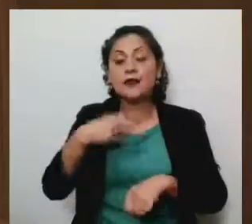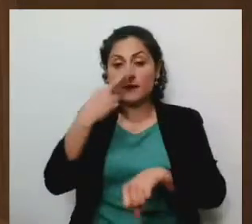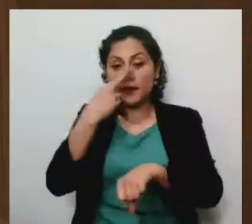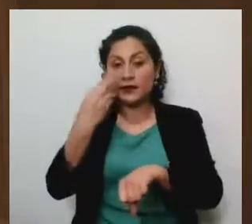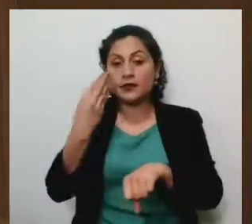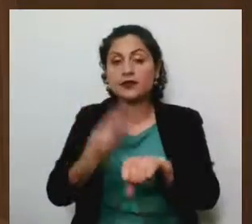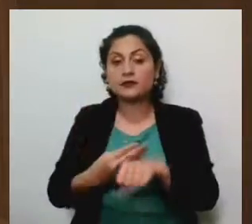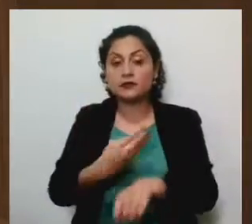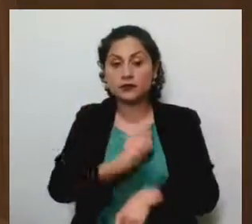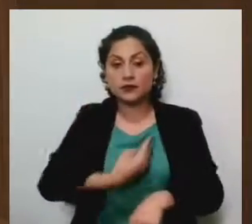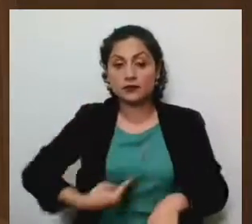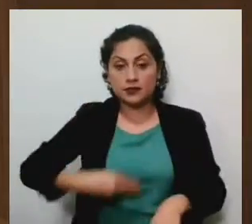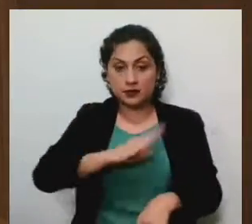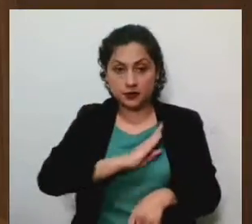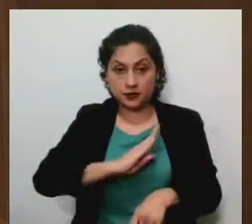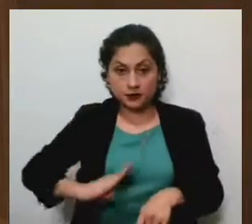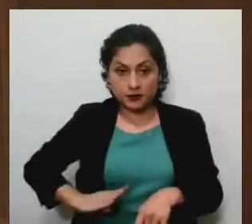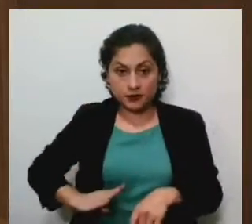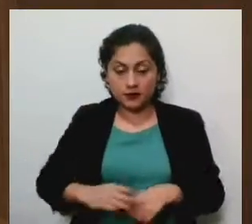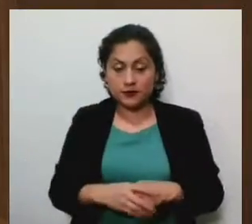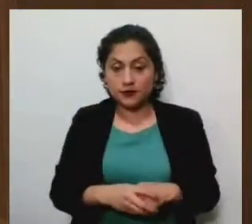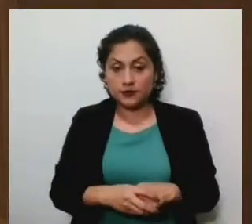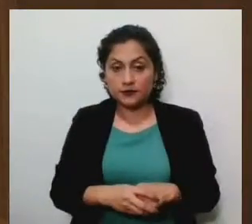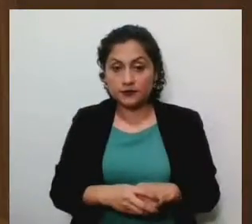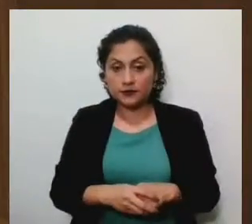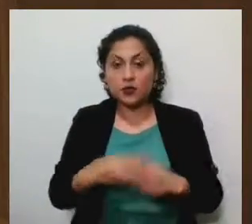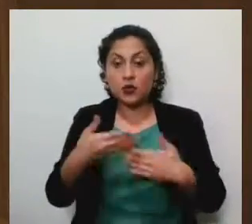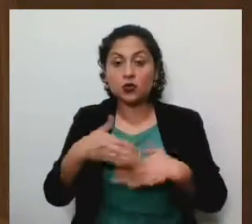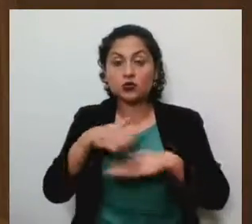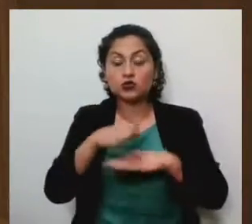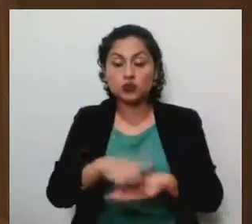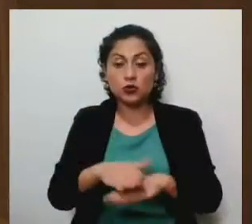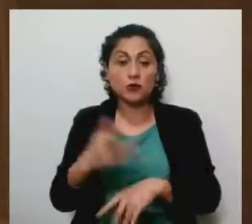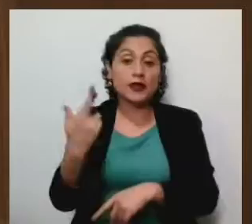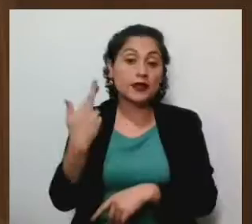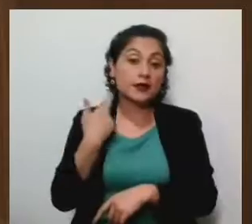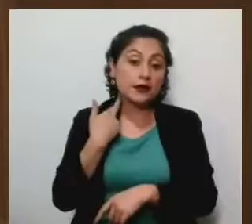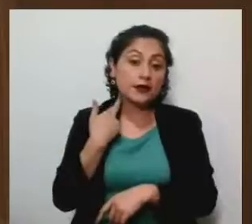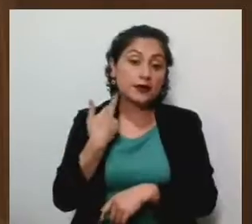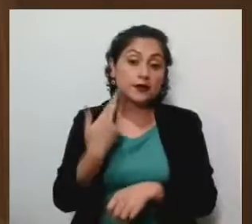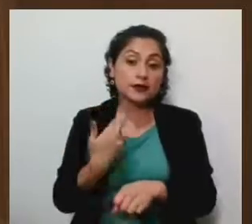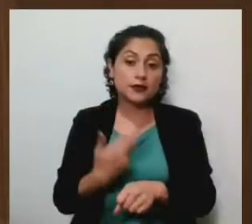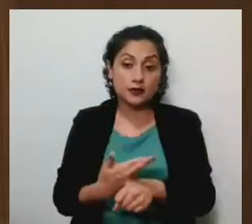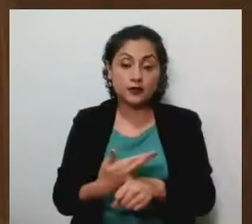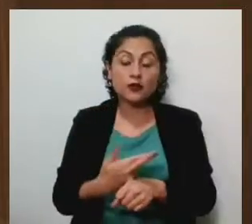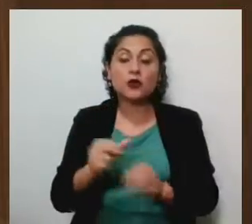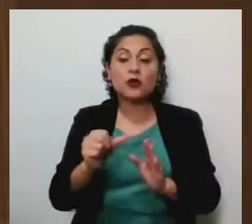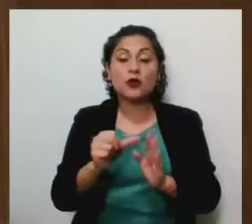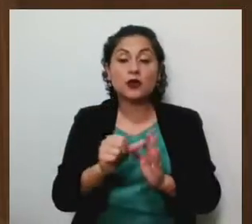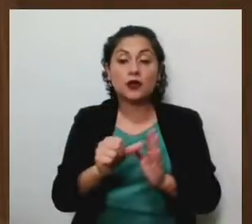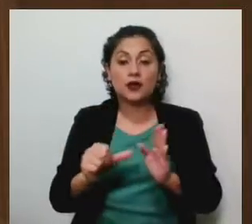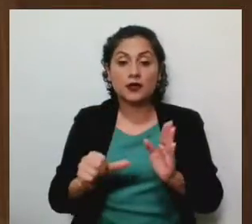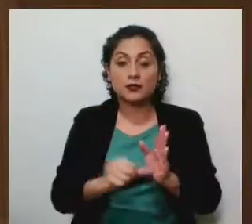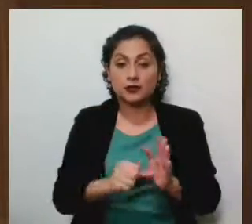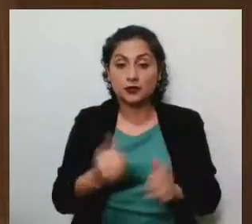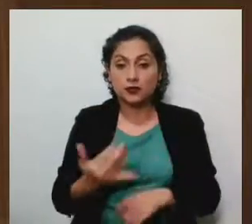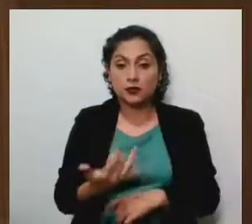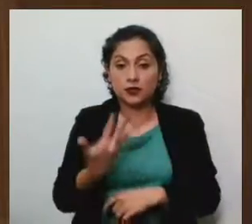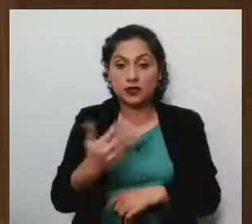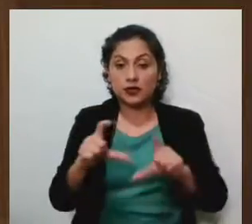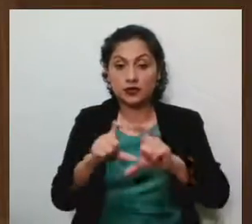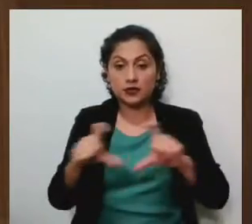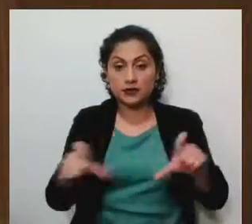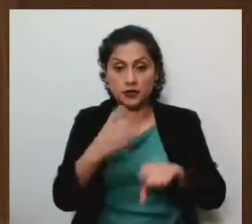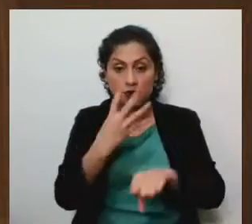municipal. En lo relacionado con las y los regidores, la actual fracción 4 del artículo 55 dispone como una de